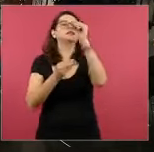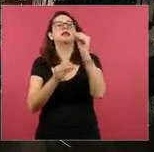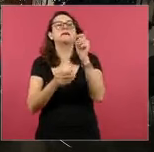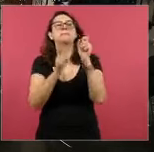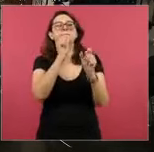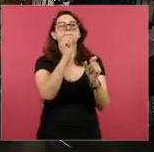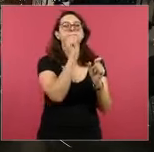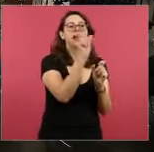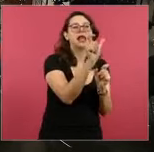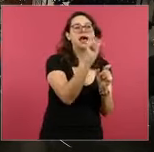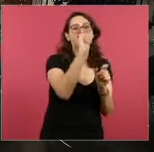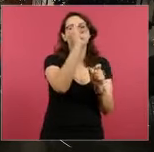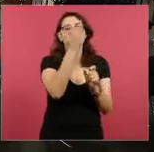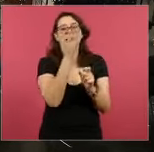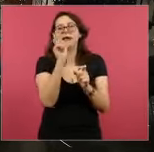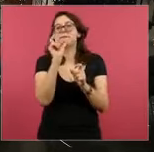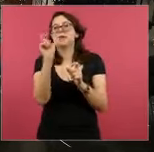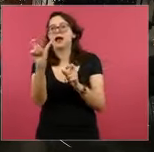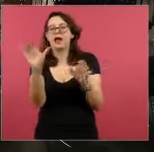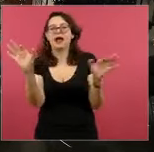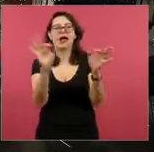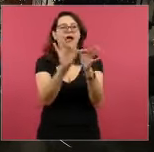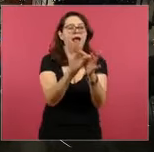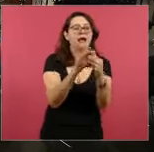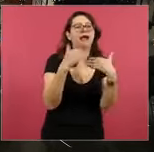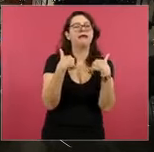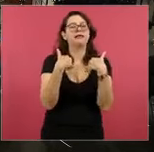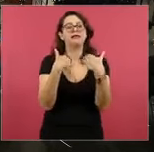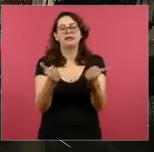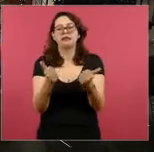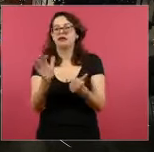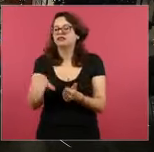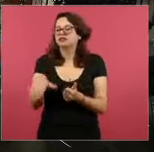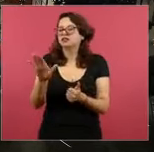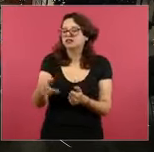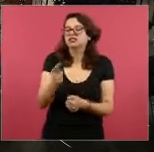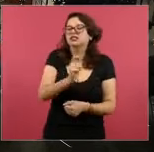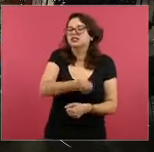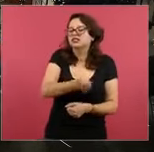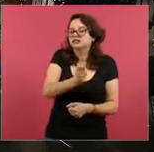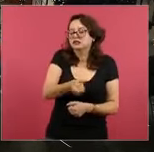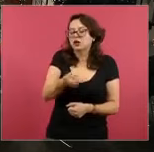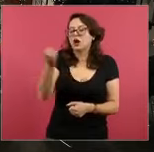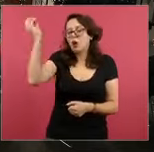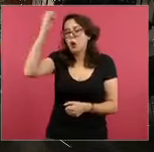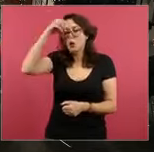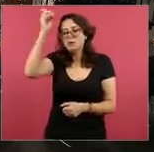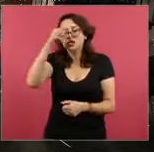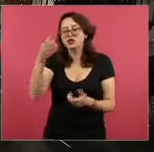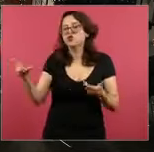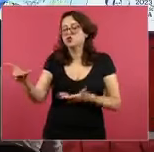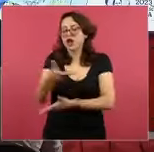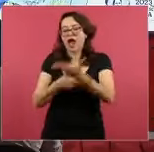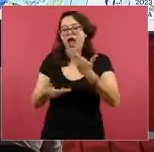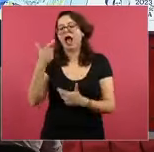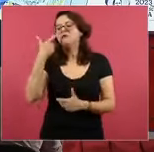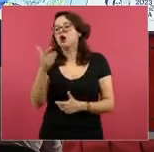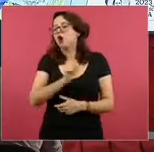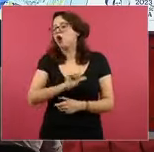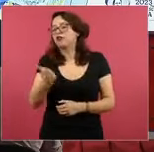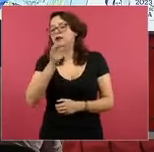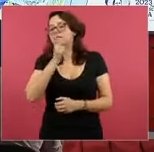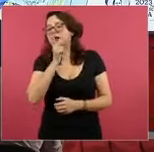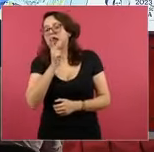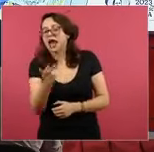relatar, argumentar, compartir con sus compañeros, poder modificar de forma verbal una historia, alguna imagen, y de